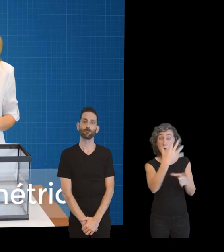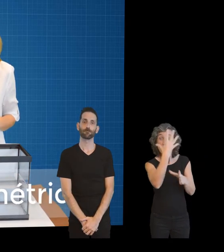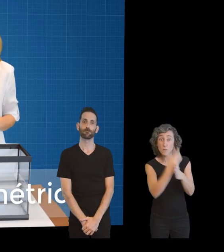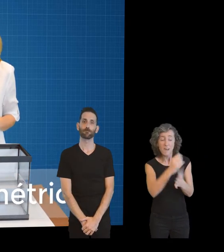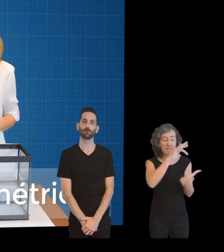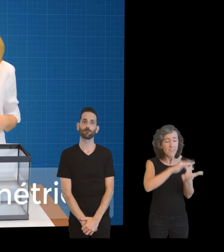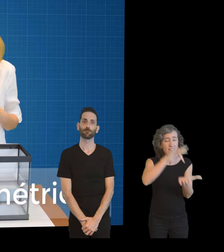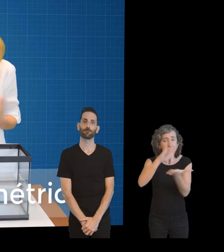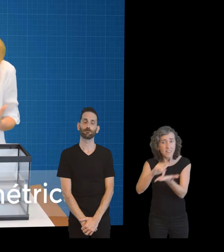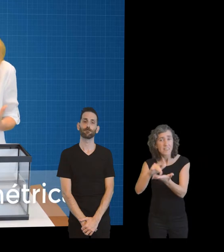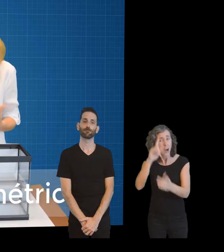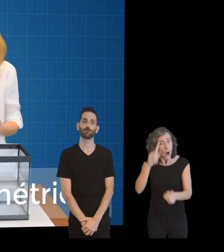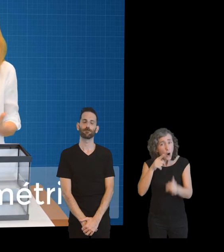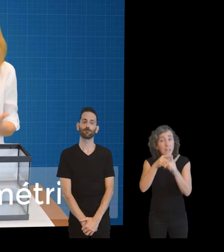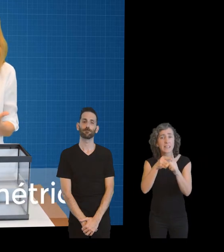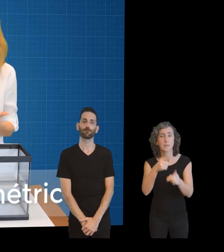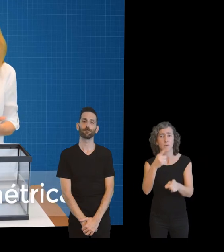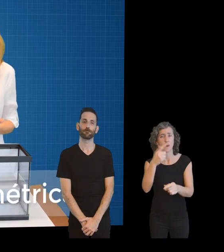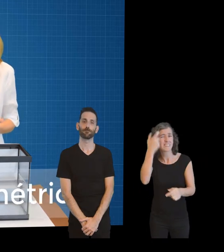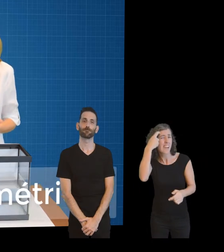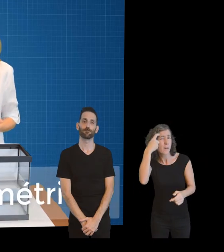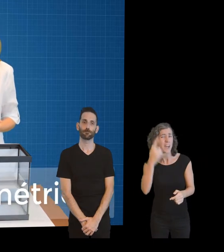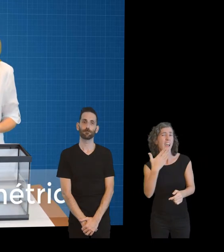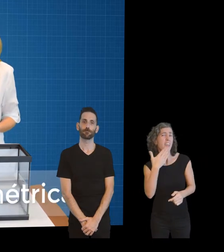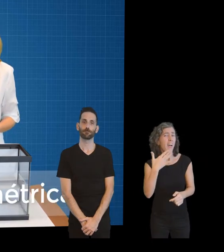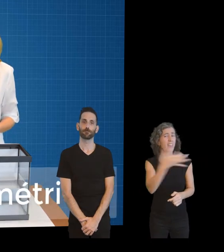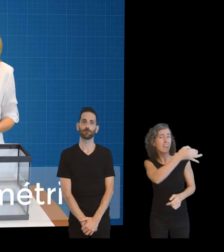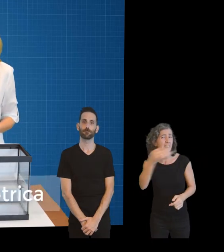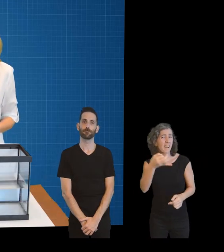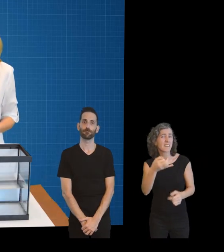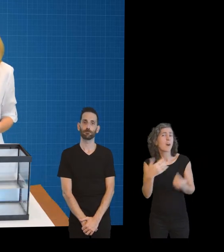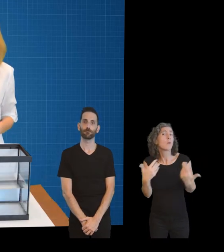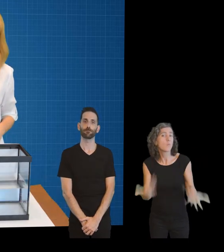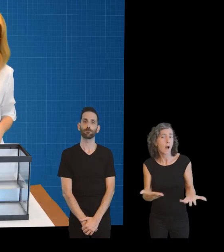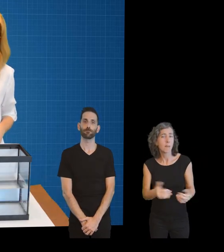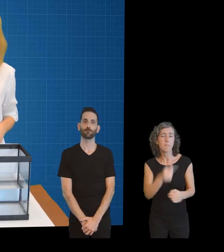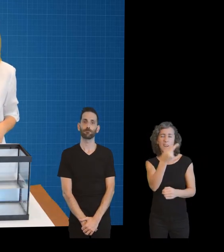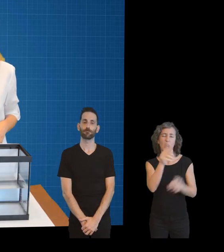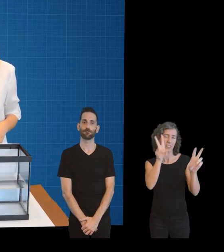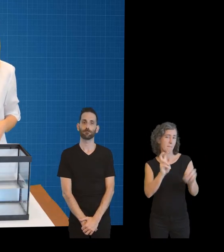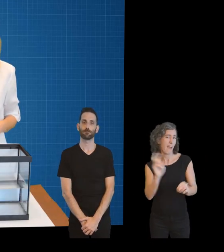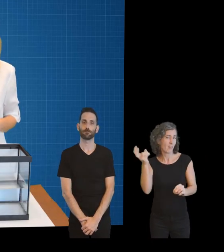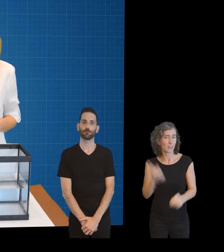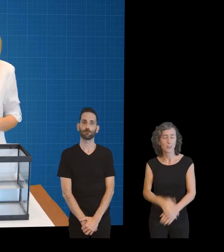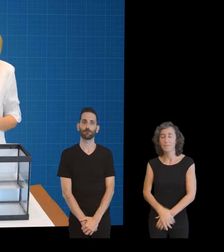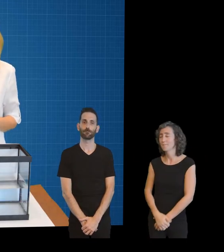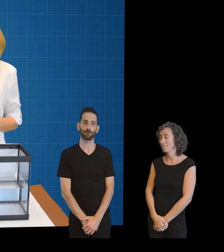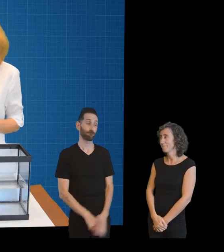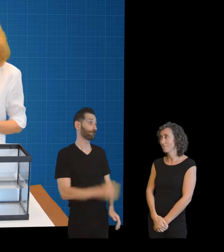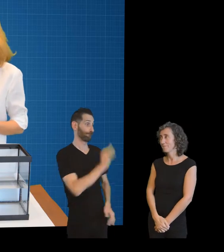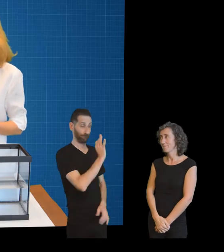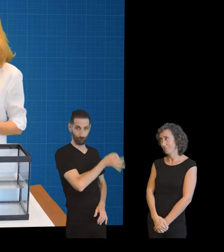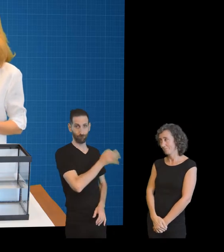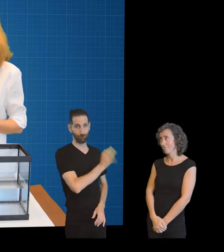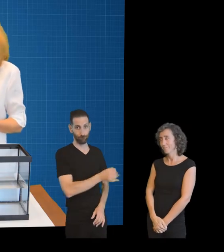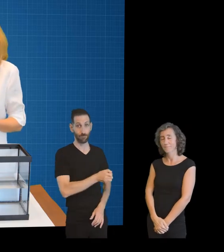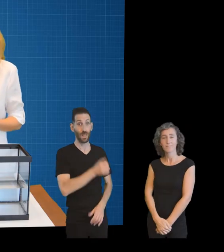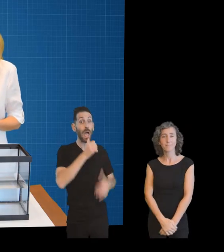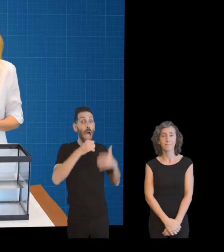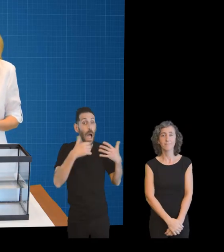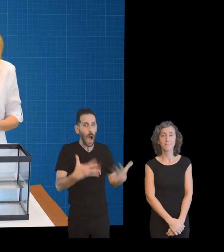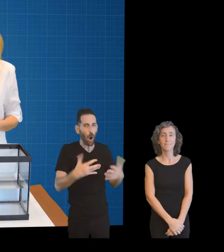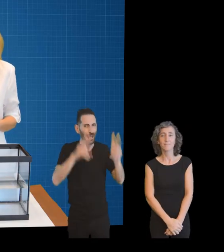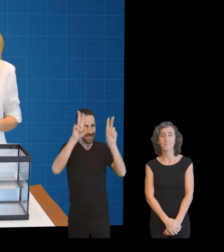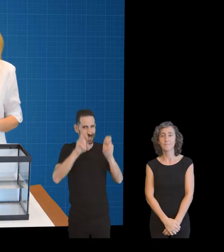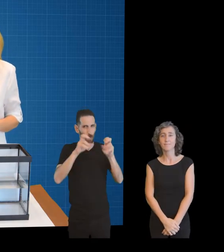de minerais para pescudar a idade exacta das rochas. Pero esa é outra historia. Certo.